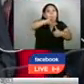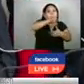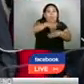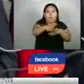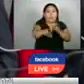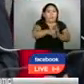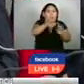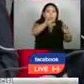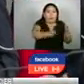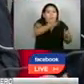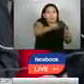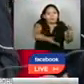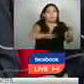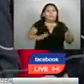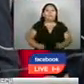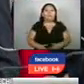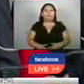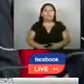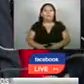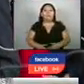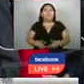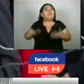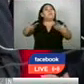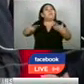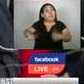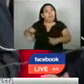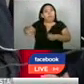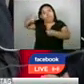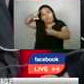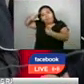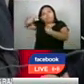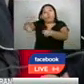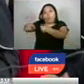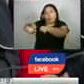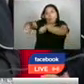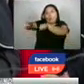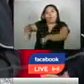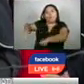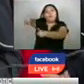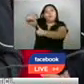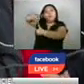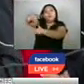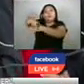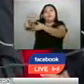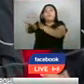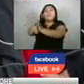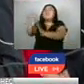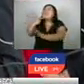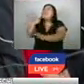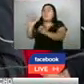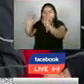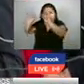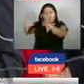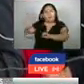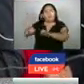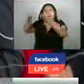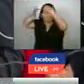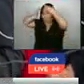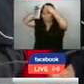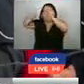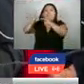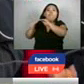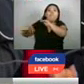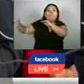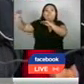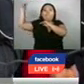Centroamericano. El tratado constitutivo del Parlamento señala que el único organismo que puede